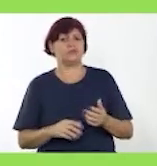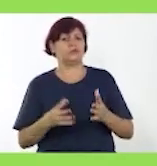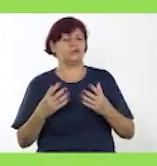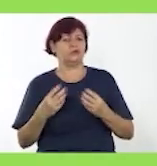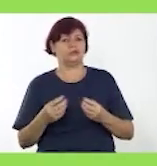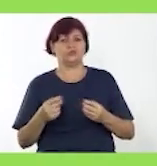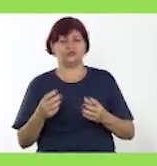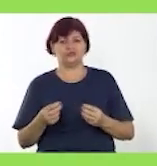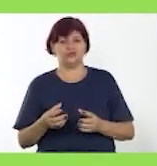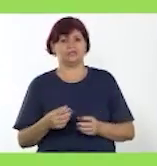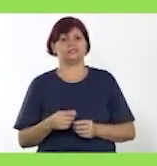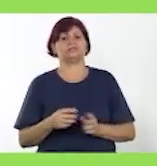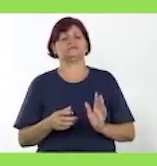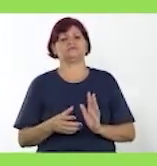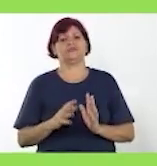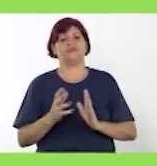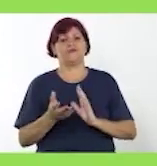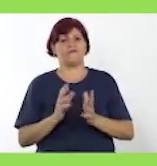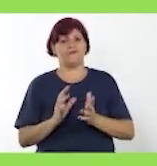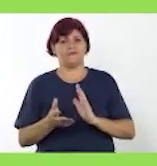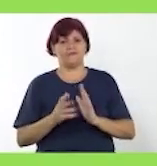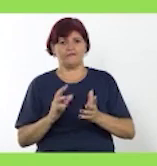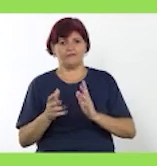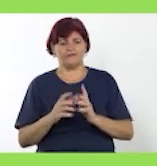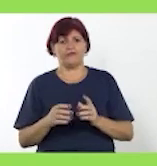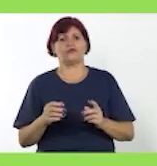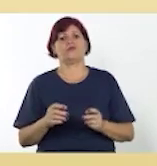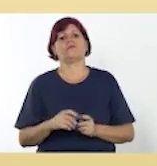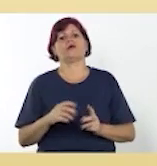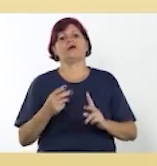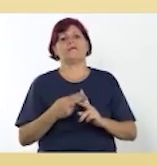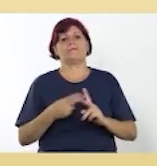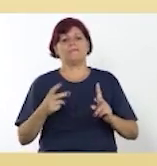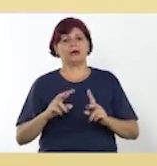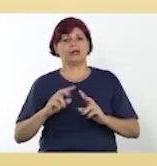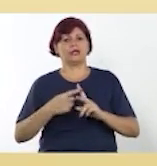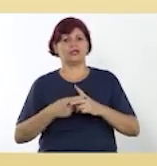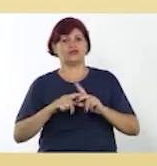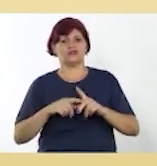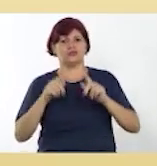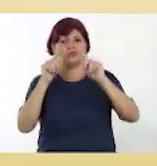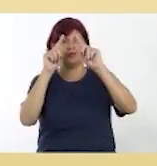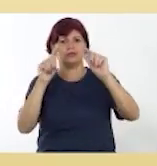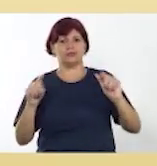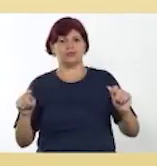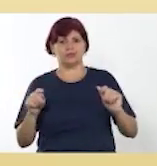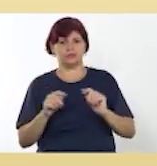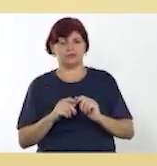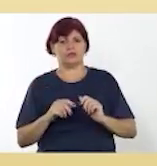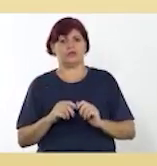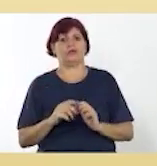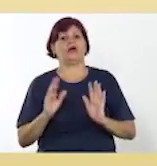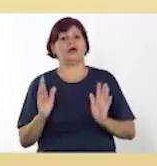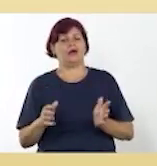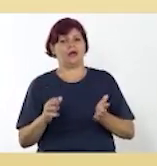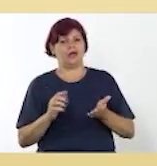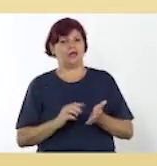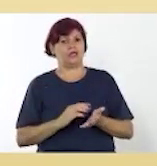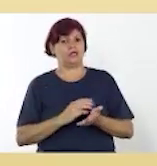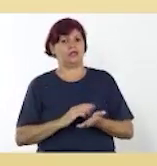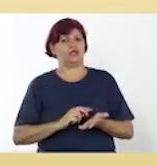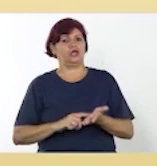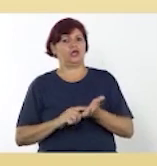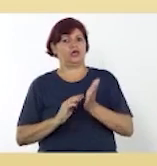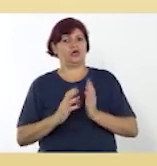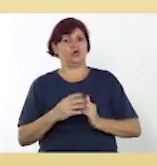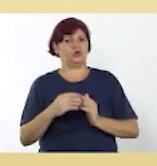tantas aplicaciones que tiene la resolución de triángulos rectángulos. Para profundizar, les sugerimos el libro de